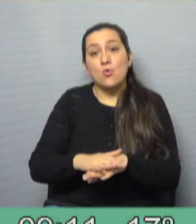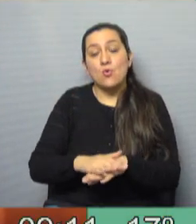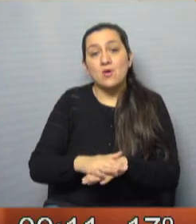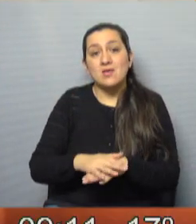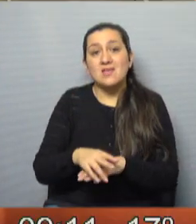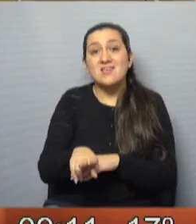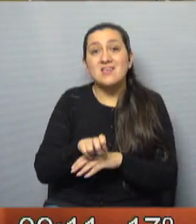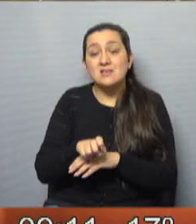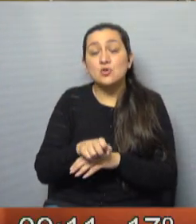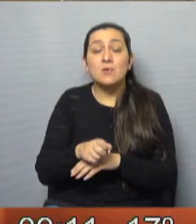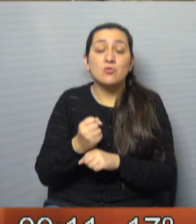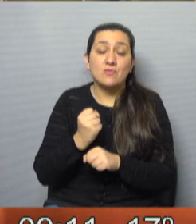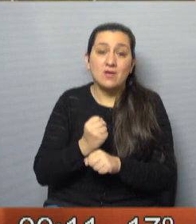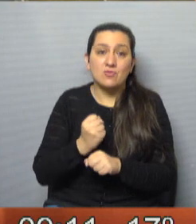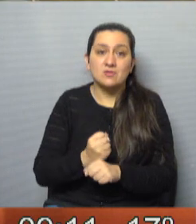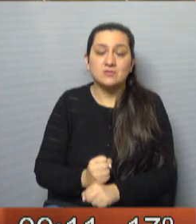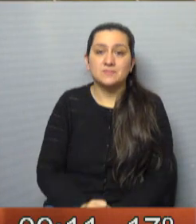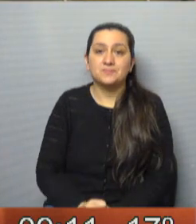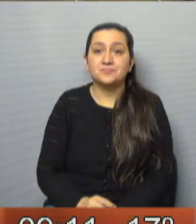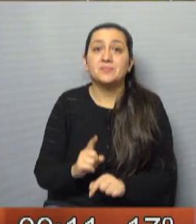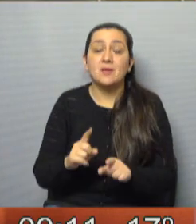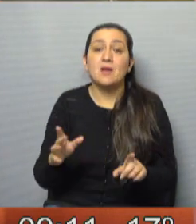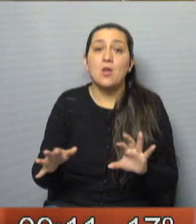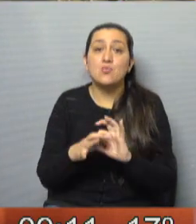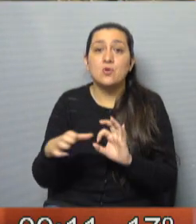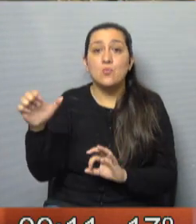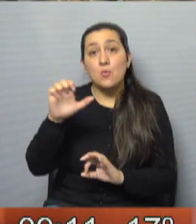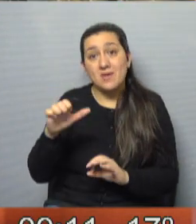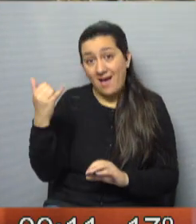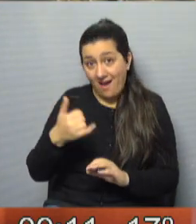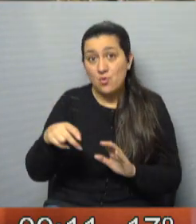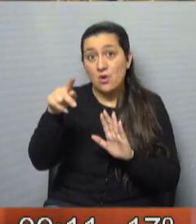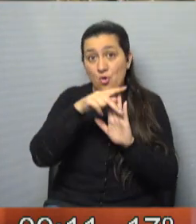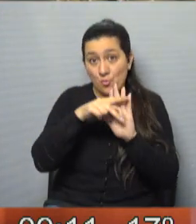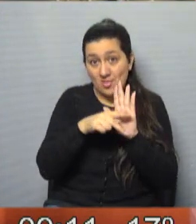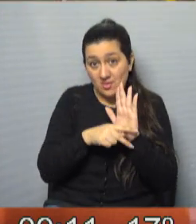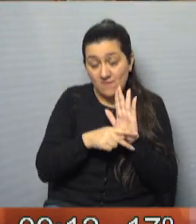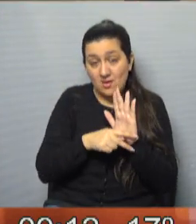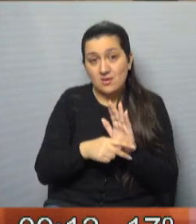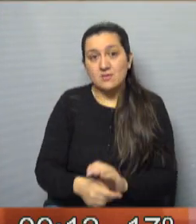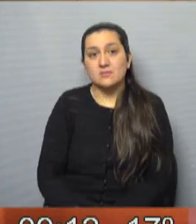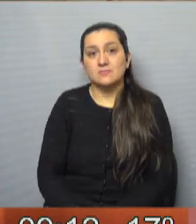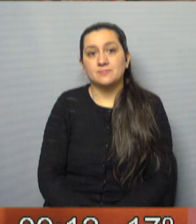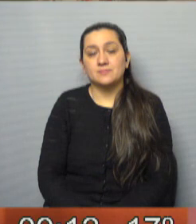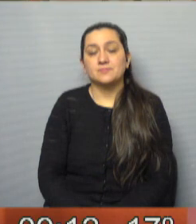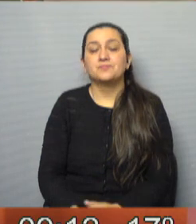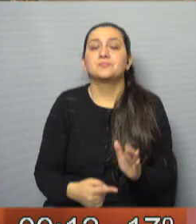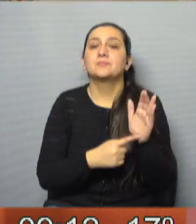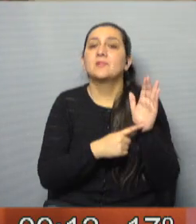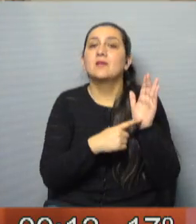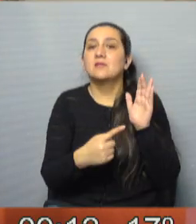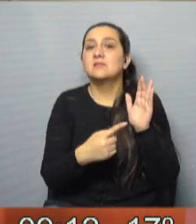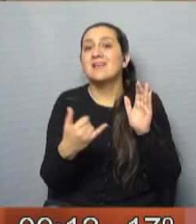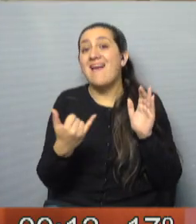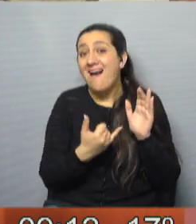Ciudades y países han intentado legislarlo. La Unión Europea tiene una normativa en la cual expresa que hay